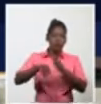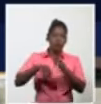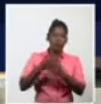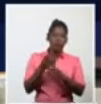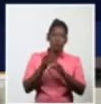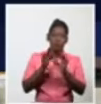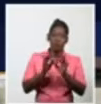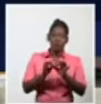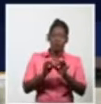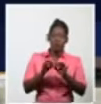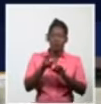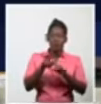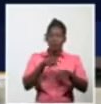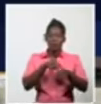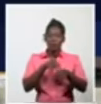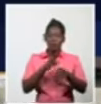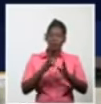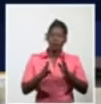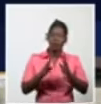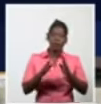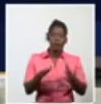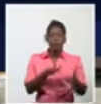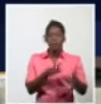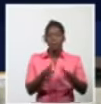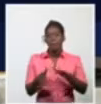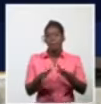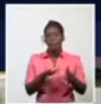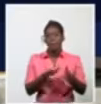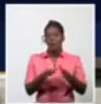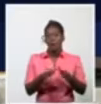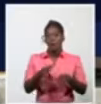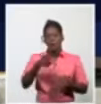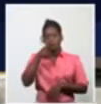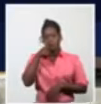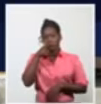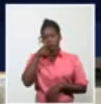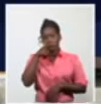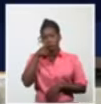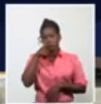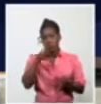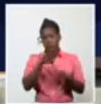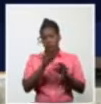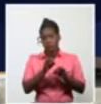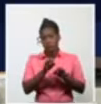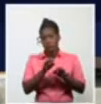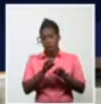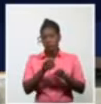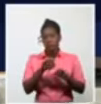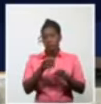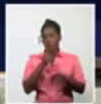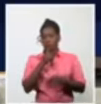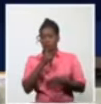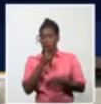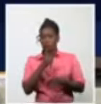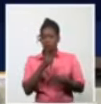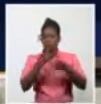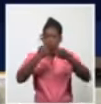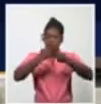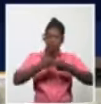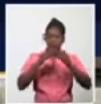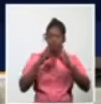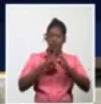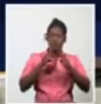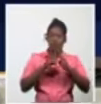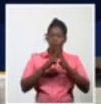la etapa de vigilancia estricta con restricción de movimiento en su domicilio. Hay que esperar que